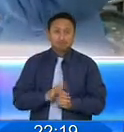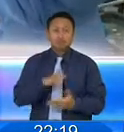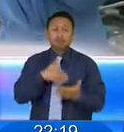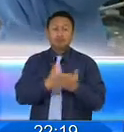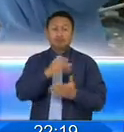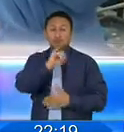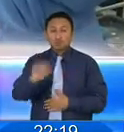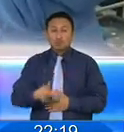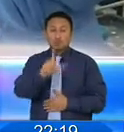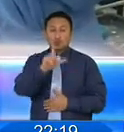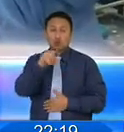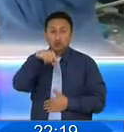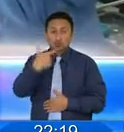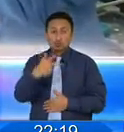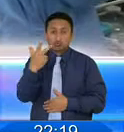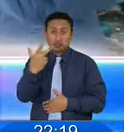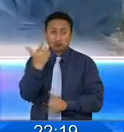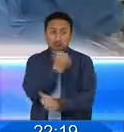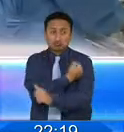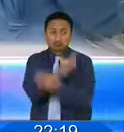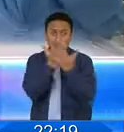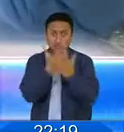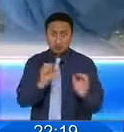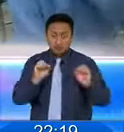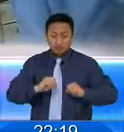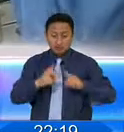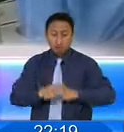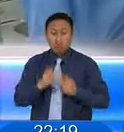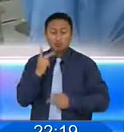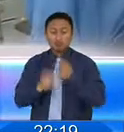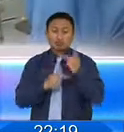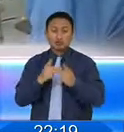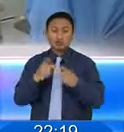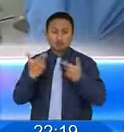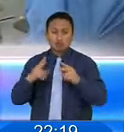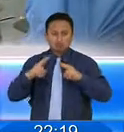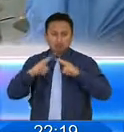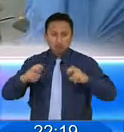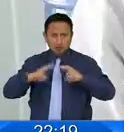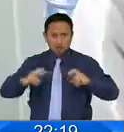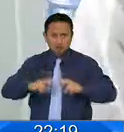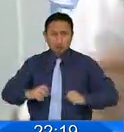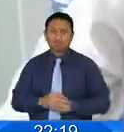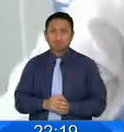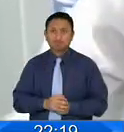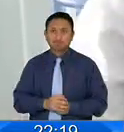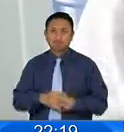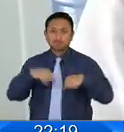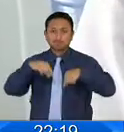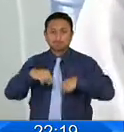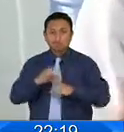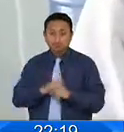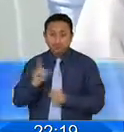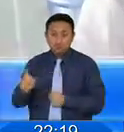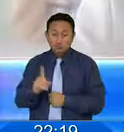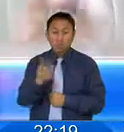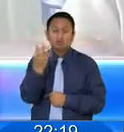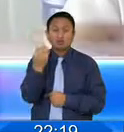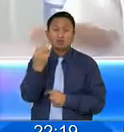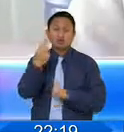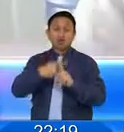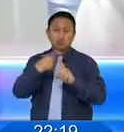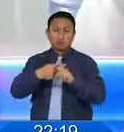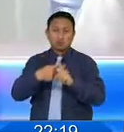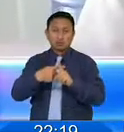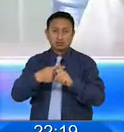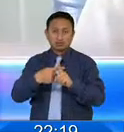julio concluya la aplicación de la tercera dosis e inicien los procesos de investigación. Tenemos que hacer seguimiento de 14 meses, comenzar